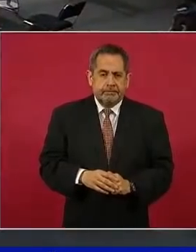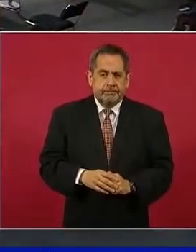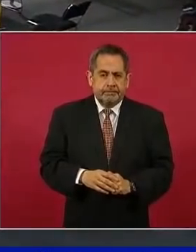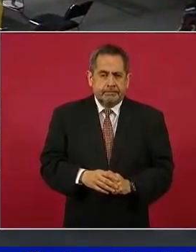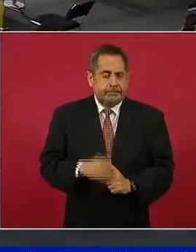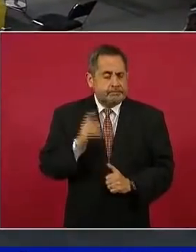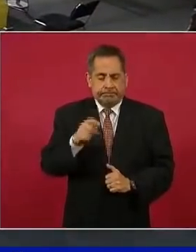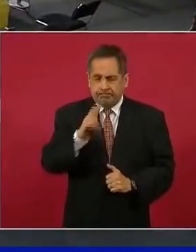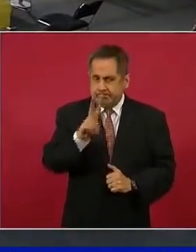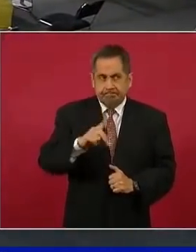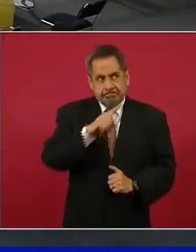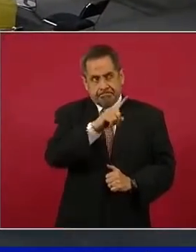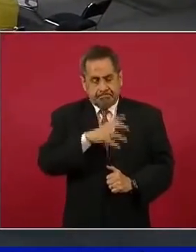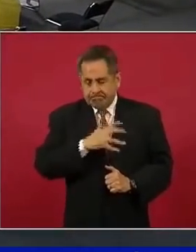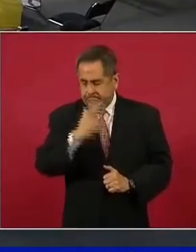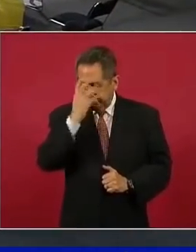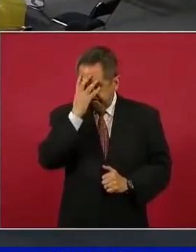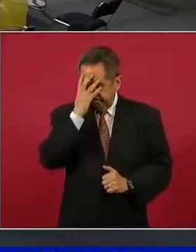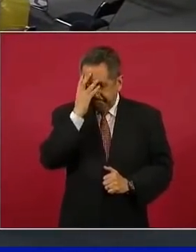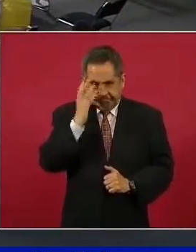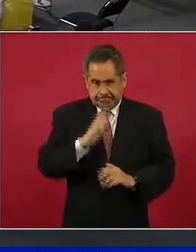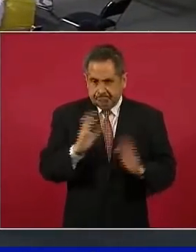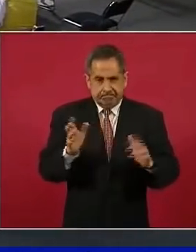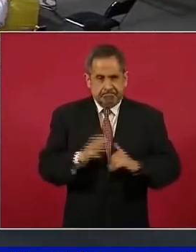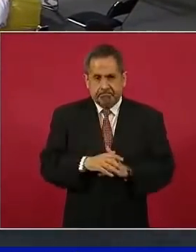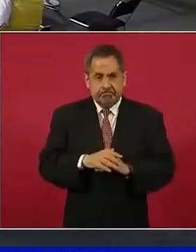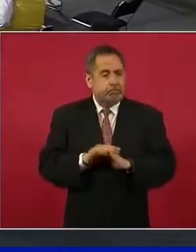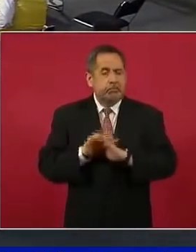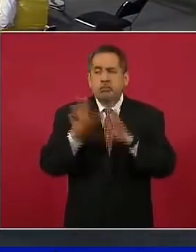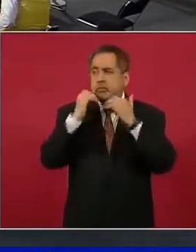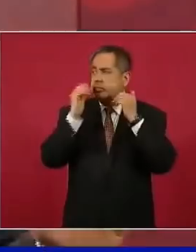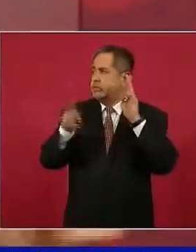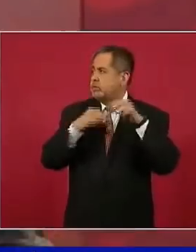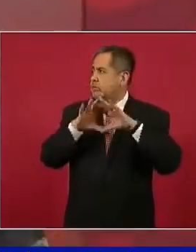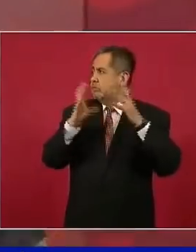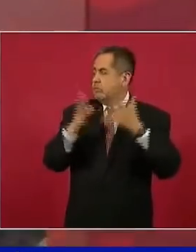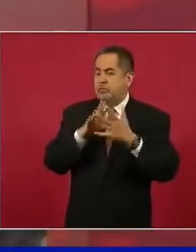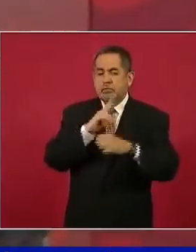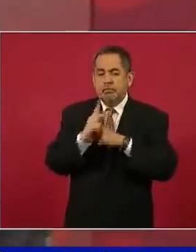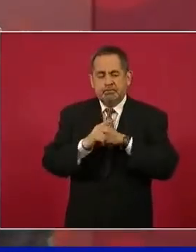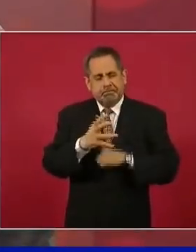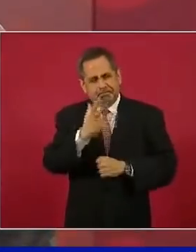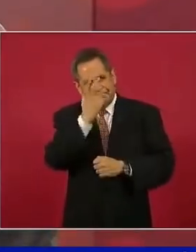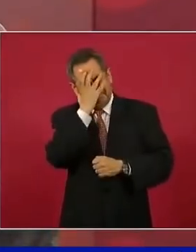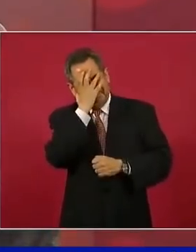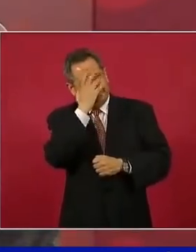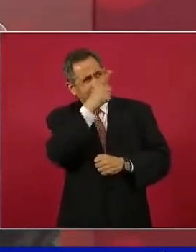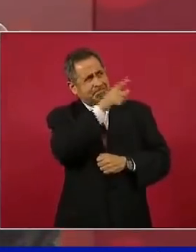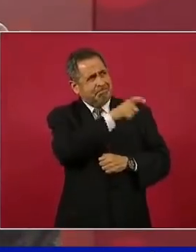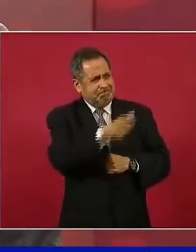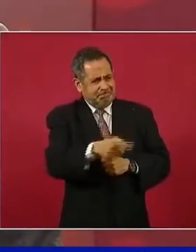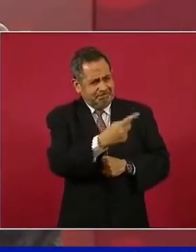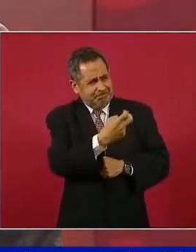Porque es una vergüenza para cualquier gobierno en el mundo